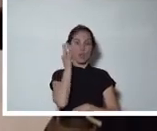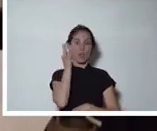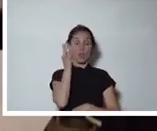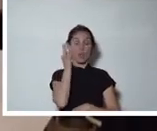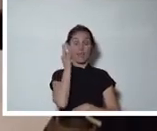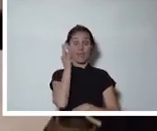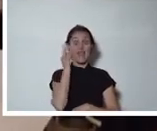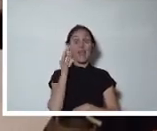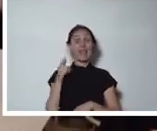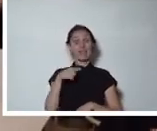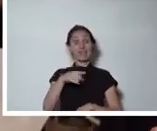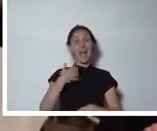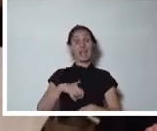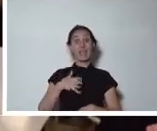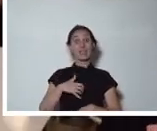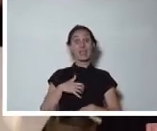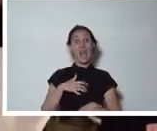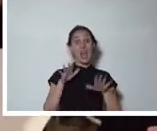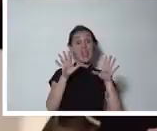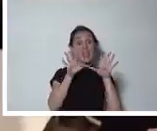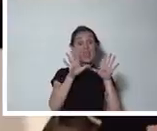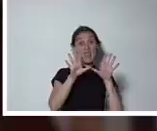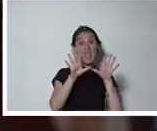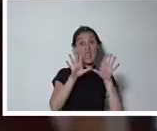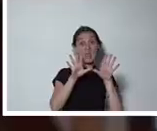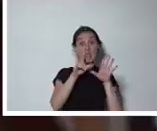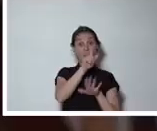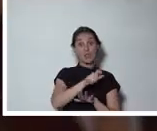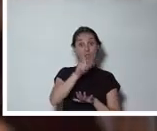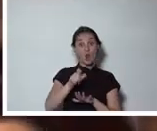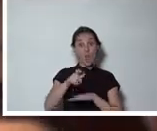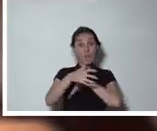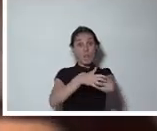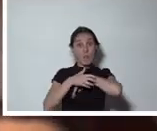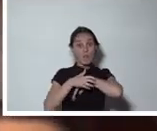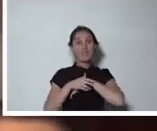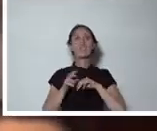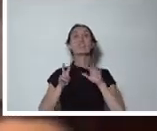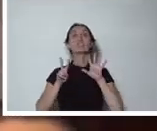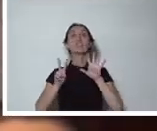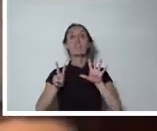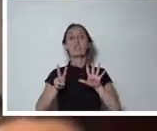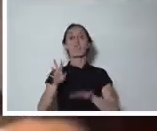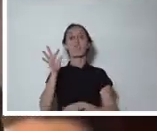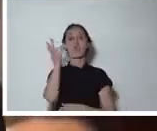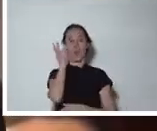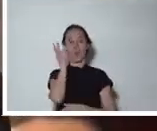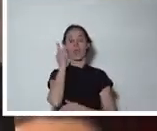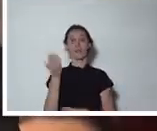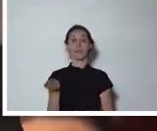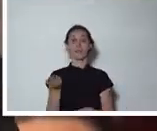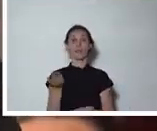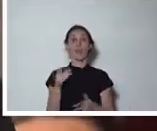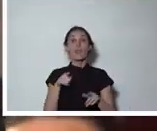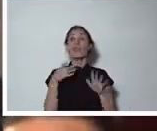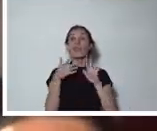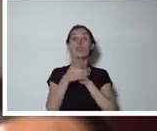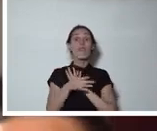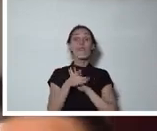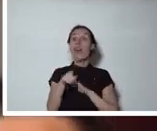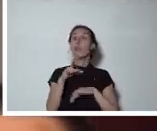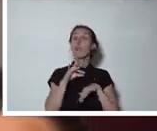de cada 10 personas pobres somos mujeres Entonces efectivamente Cómo no va a ser una agenda de